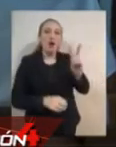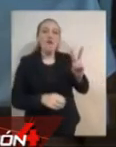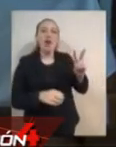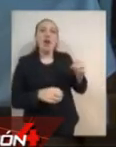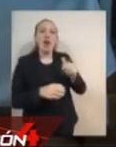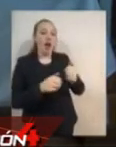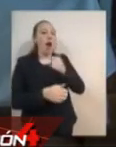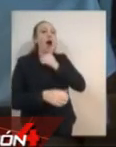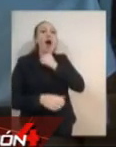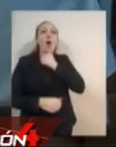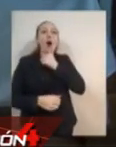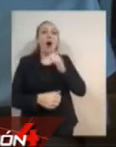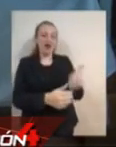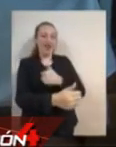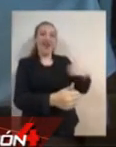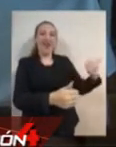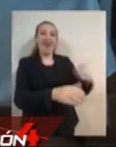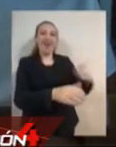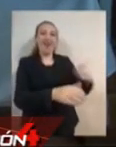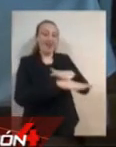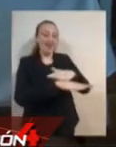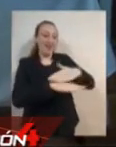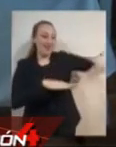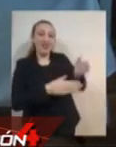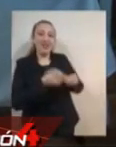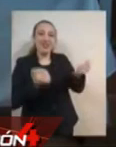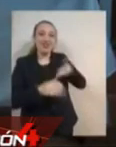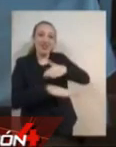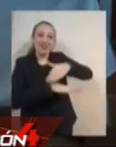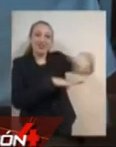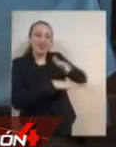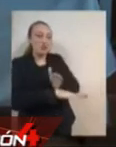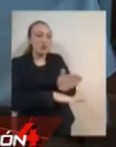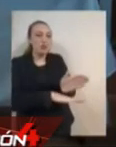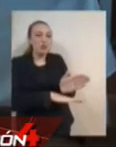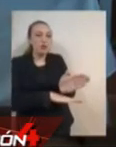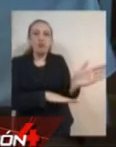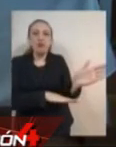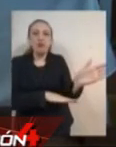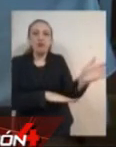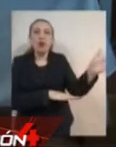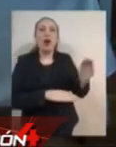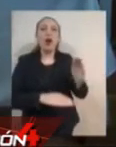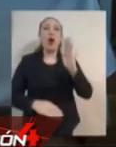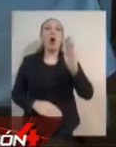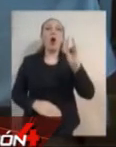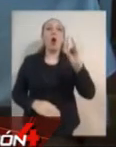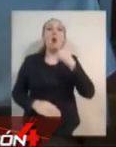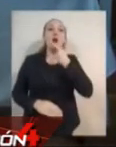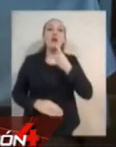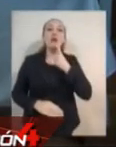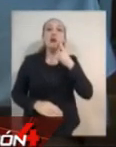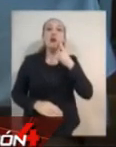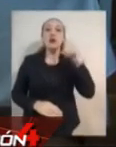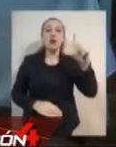obra financiada por el Estado Nacional, avanza por la costa, ¿no es cierto?, de Bariloche,